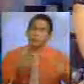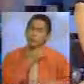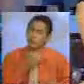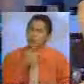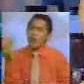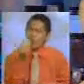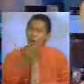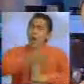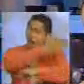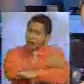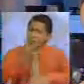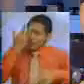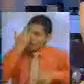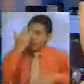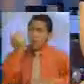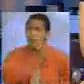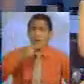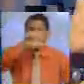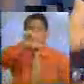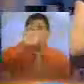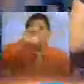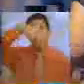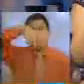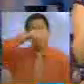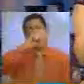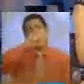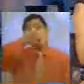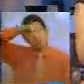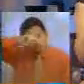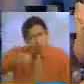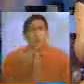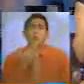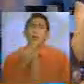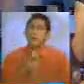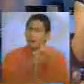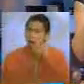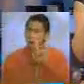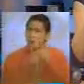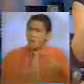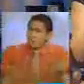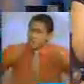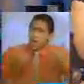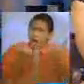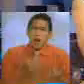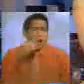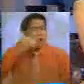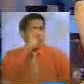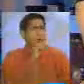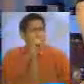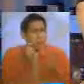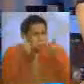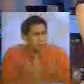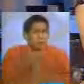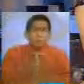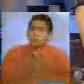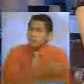estos jóvenes, que ya son jóvenes, después de la operación, cómo ha cambiado su vida, ¿no? Cómo pueden hablar perfectamente bien, y incluso, Andrés,